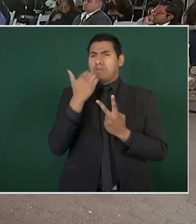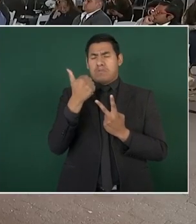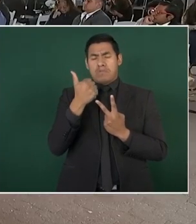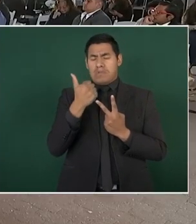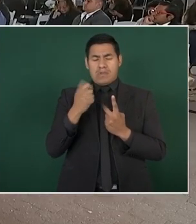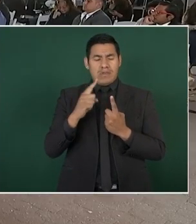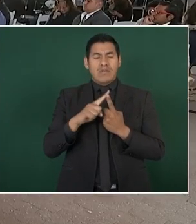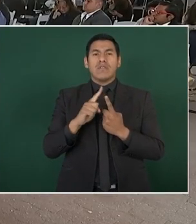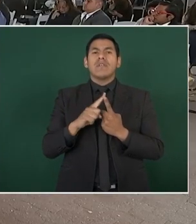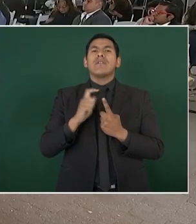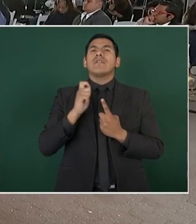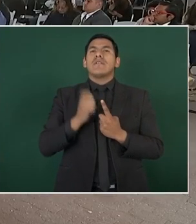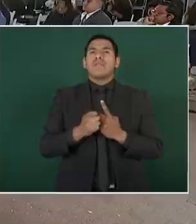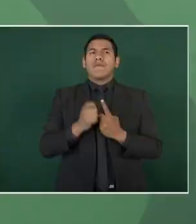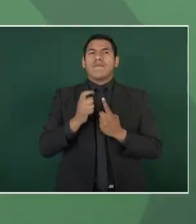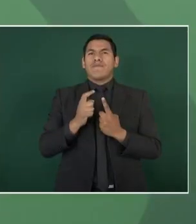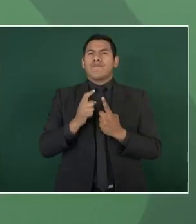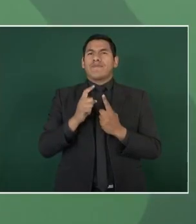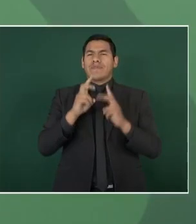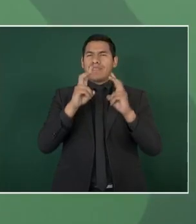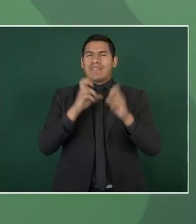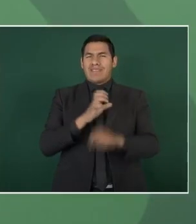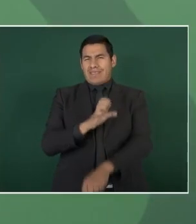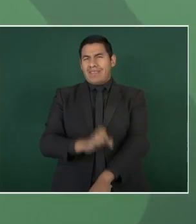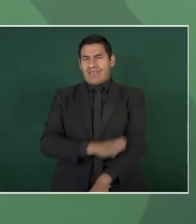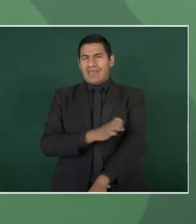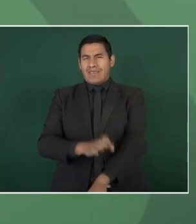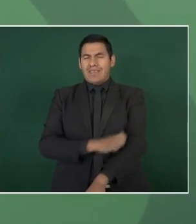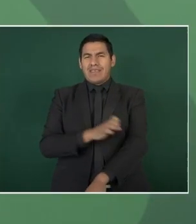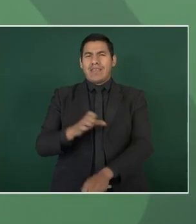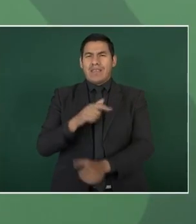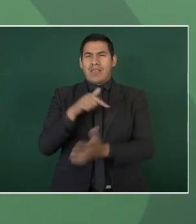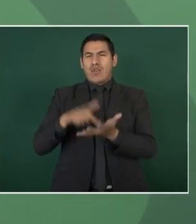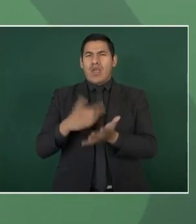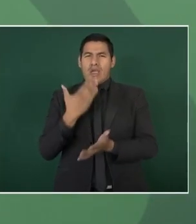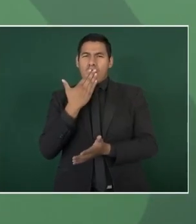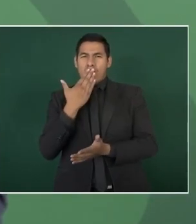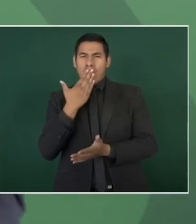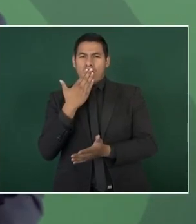acerca de lo de la generación de la energía eléctrica.